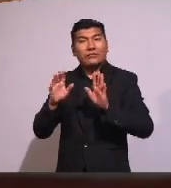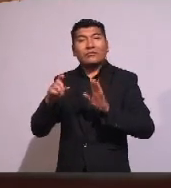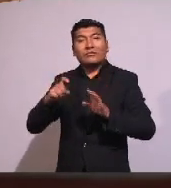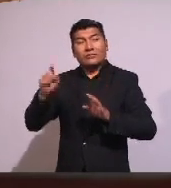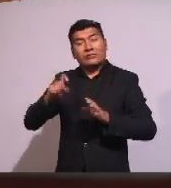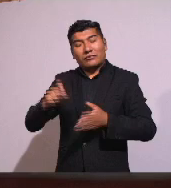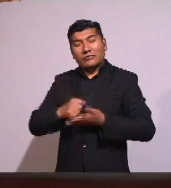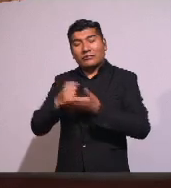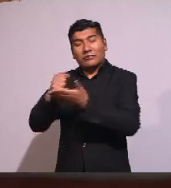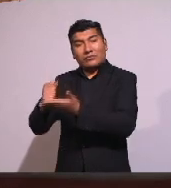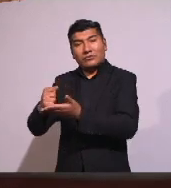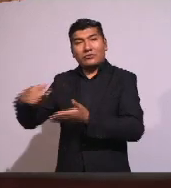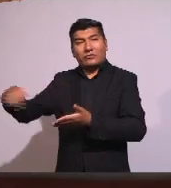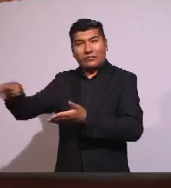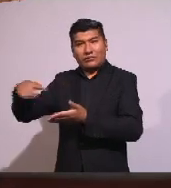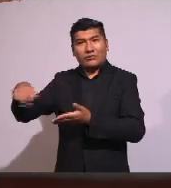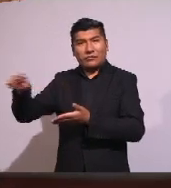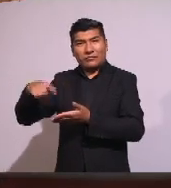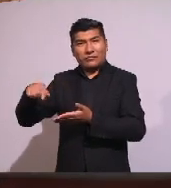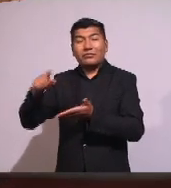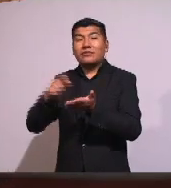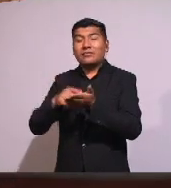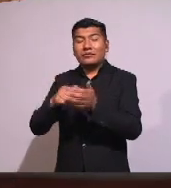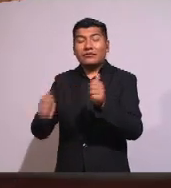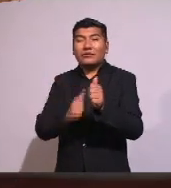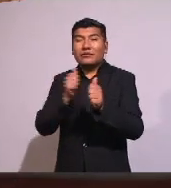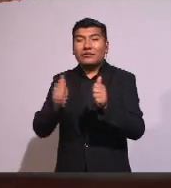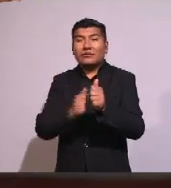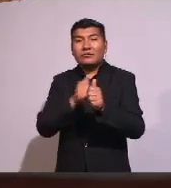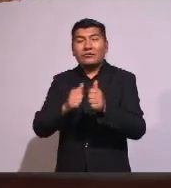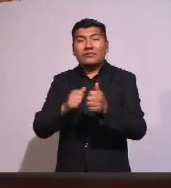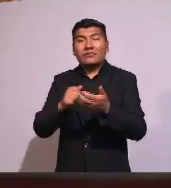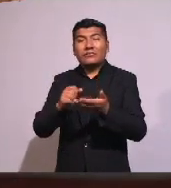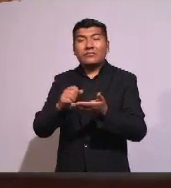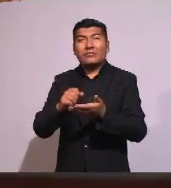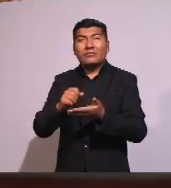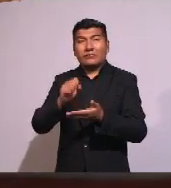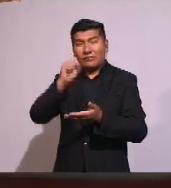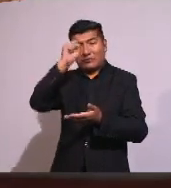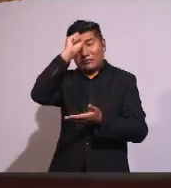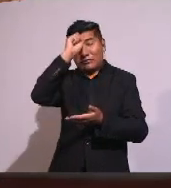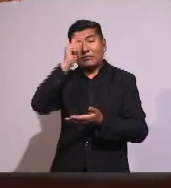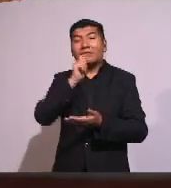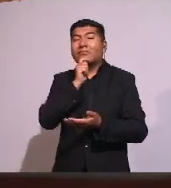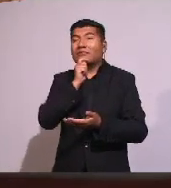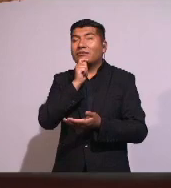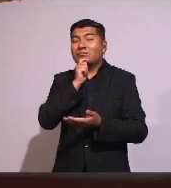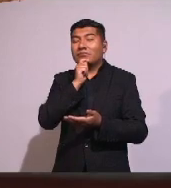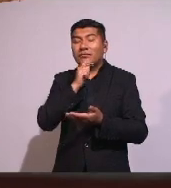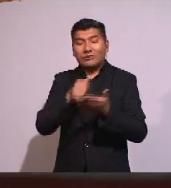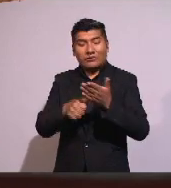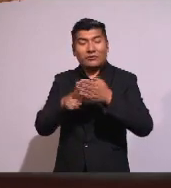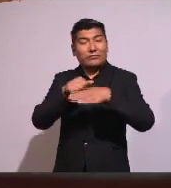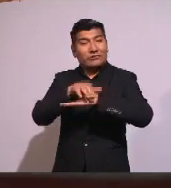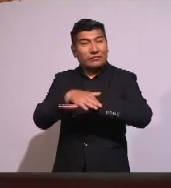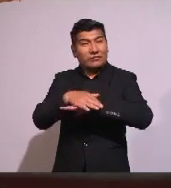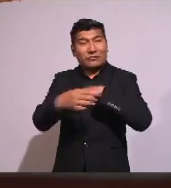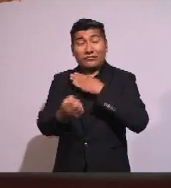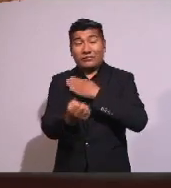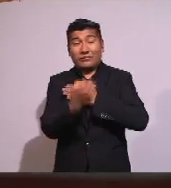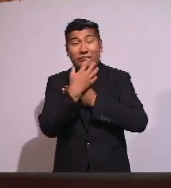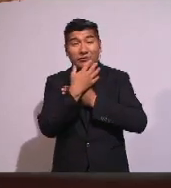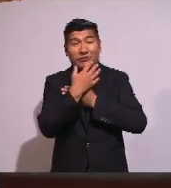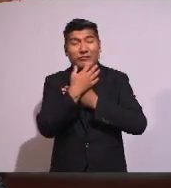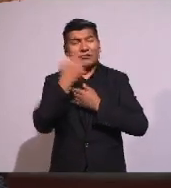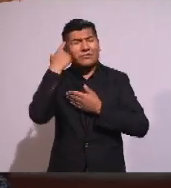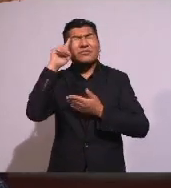de ayudarlos. Aquí el apóstol Santiago viene en nuestra ayuda en sus cartas y nos dice: